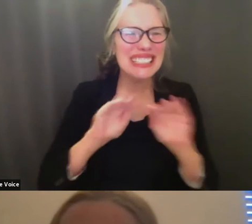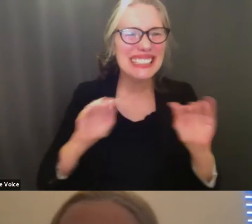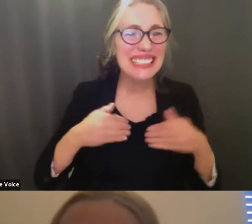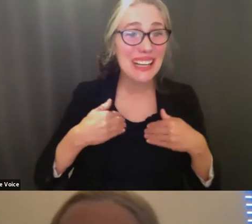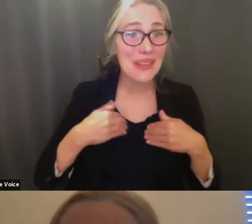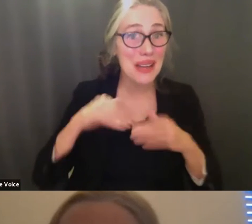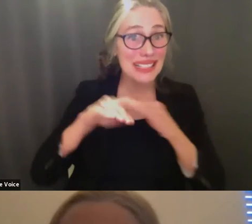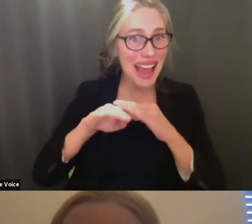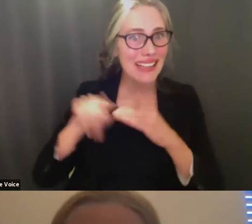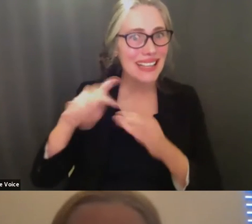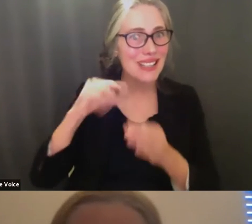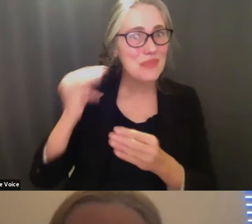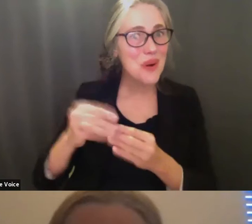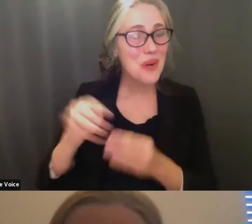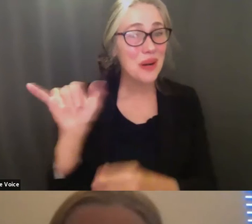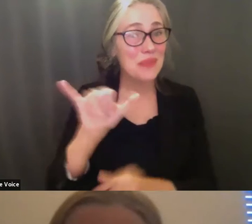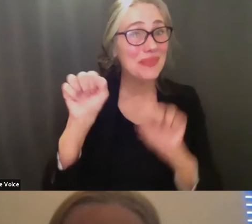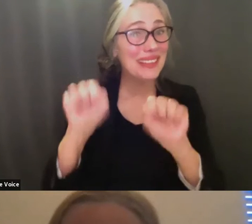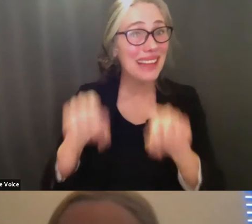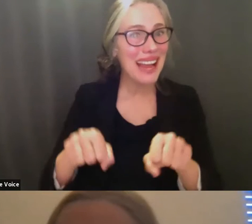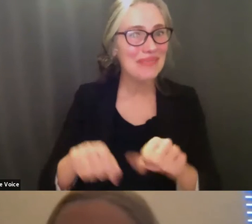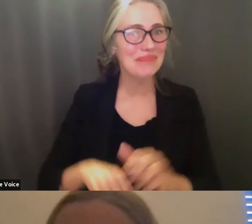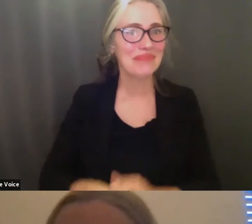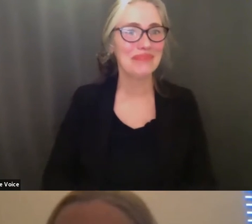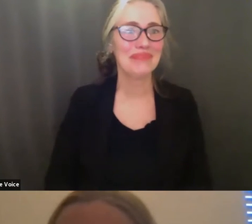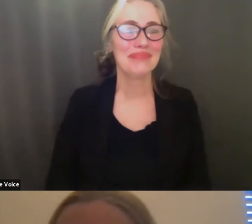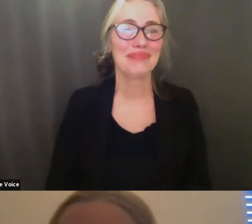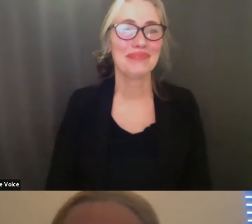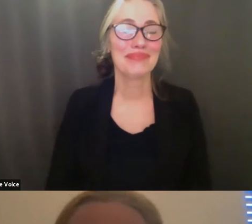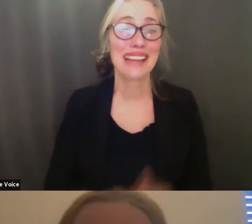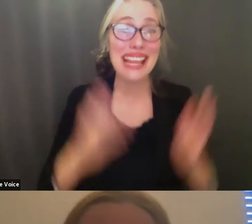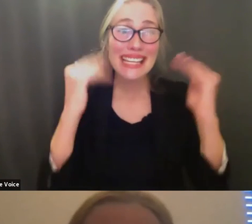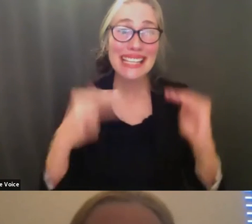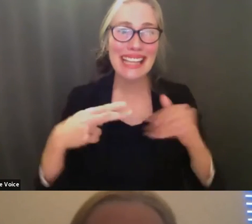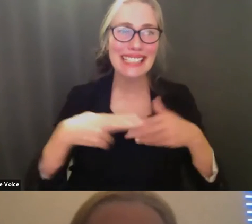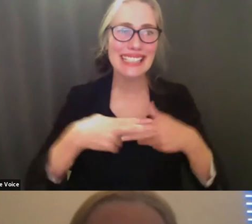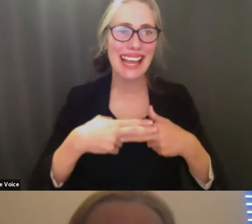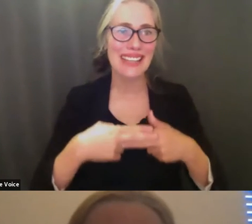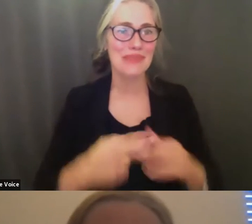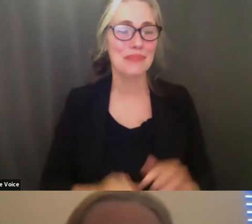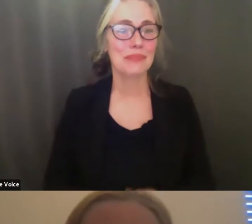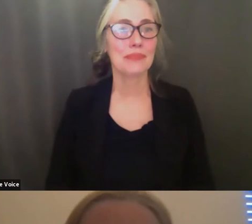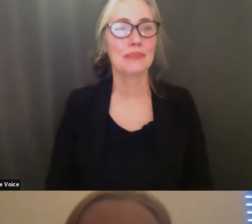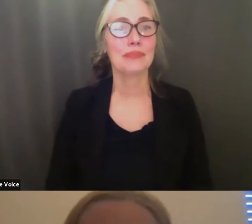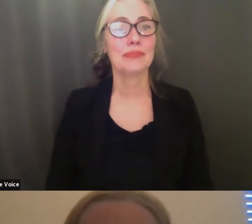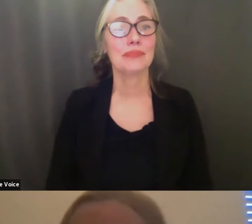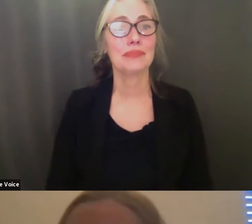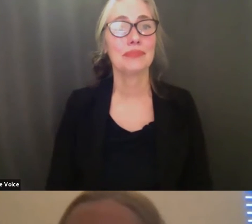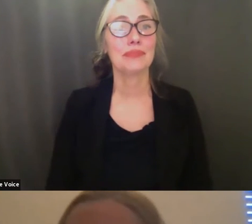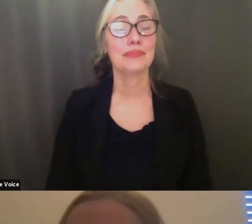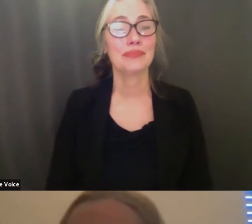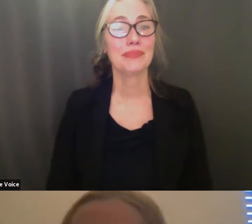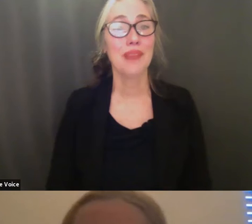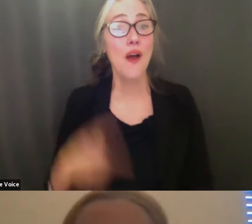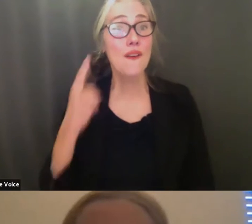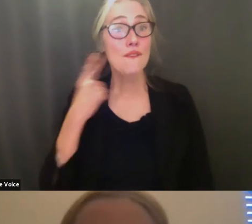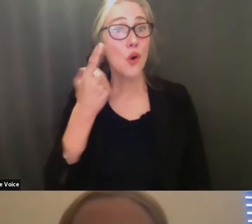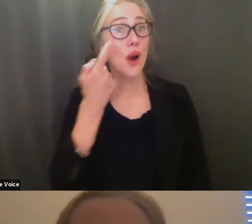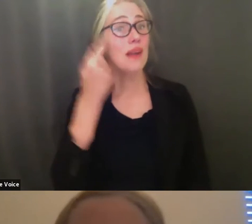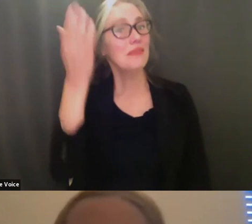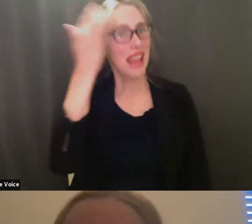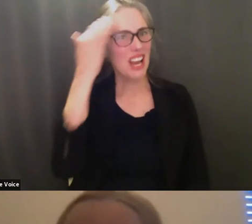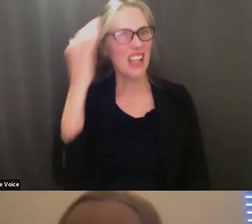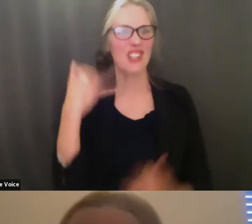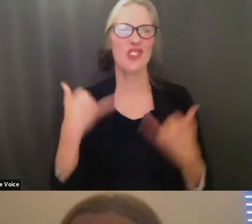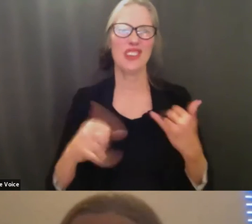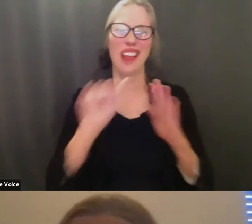gusto que los más pequeños van a tener acceso a este programa también. Siguiente diapositiva. Muy bien,